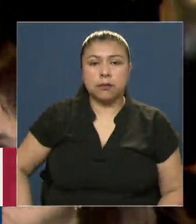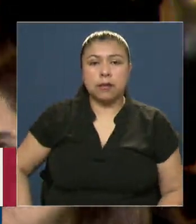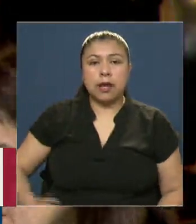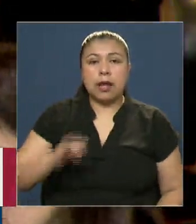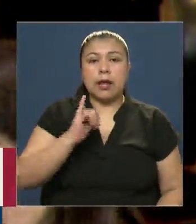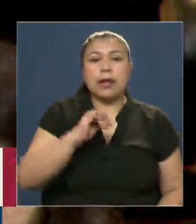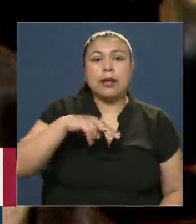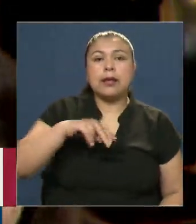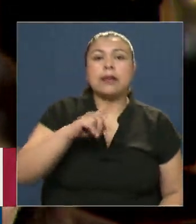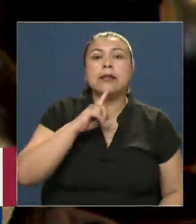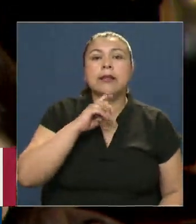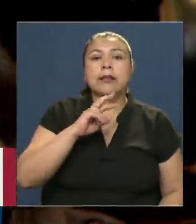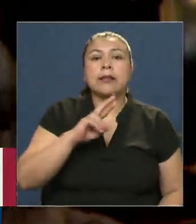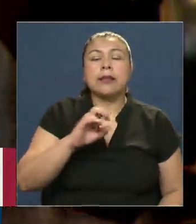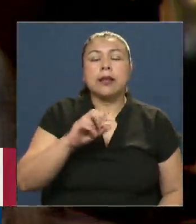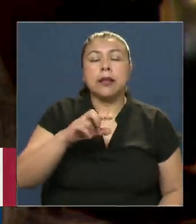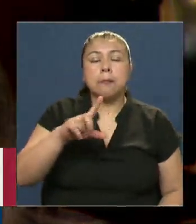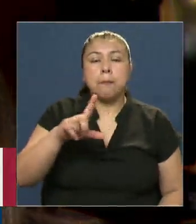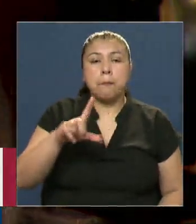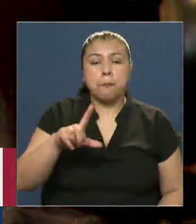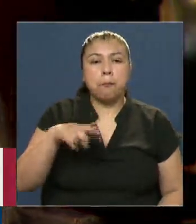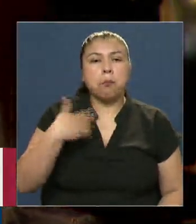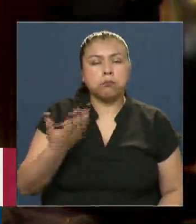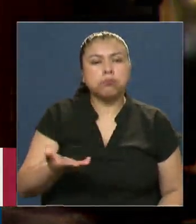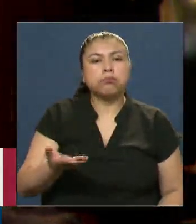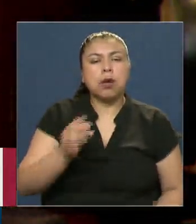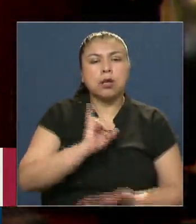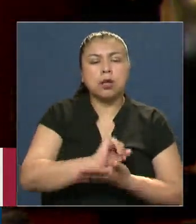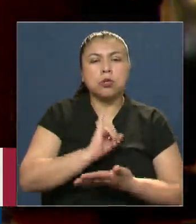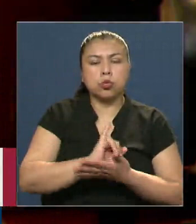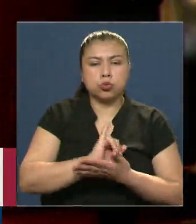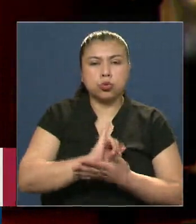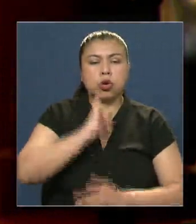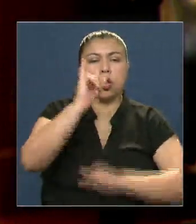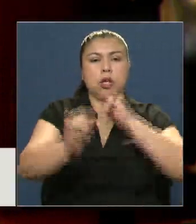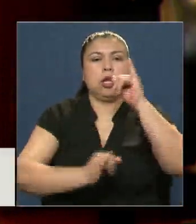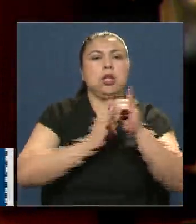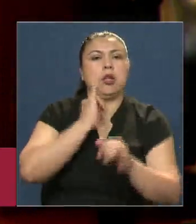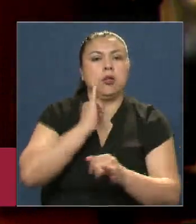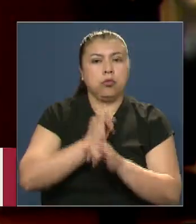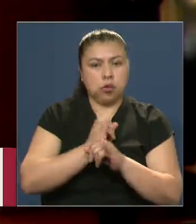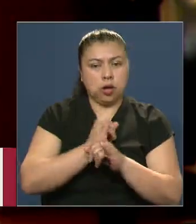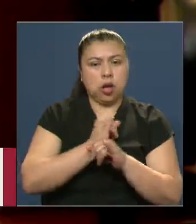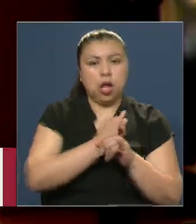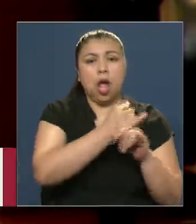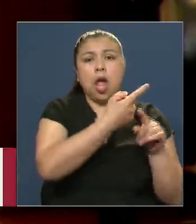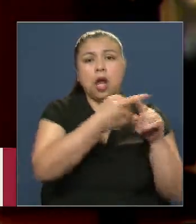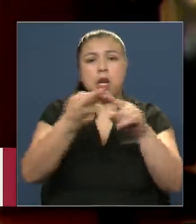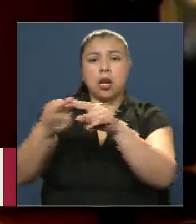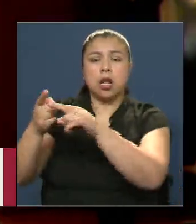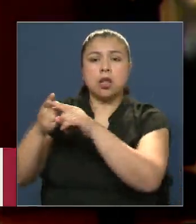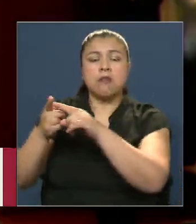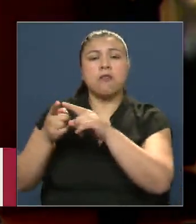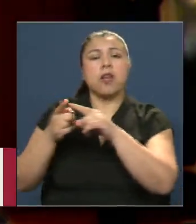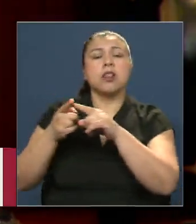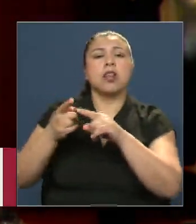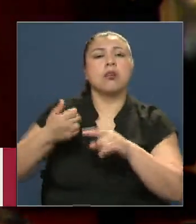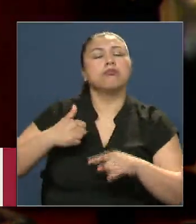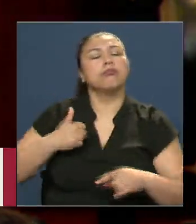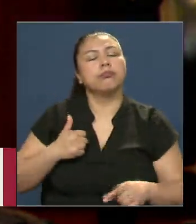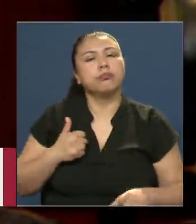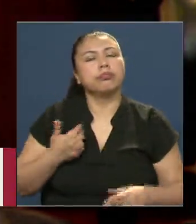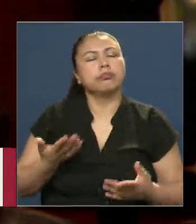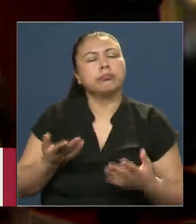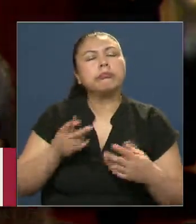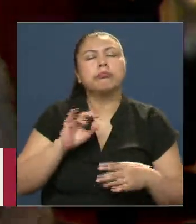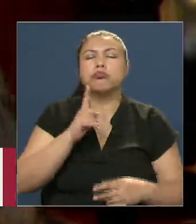Interpol ha sido una institución y un ejercicio de cooperación internacional entre las distintas policías que sin lugar a dudas